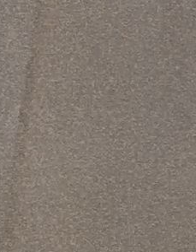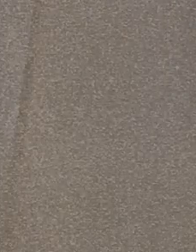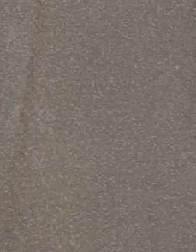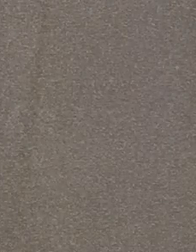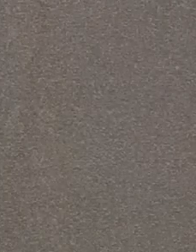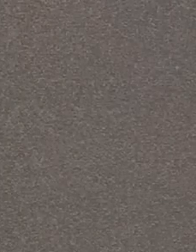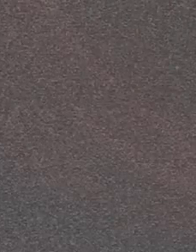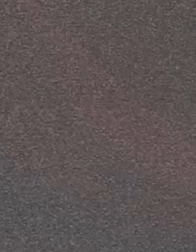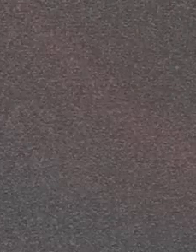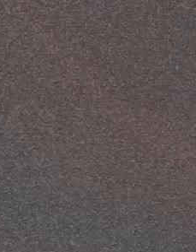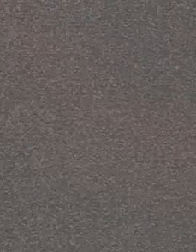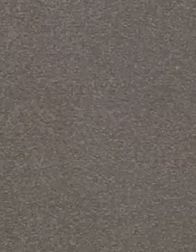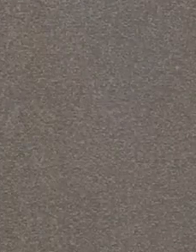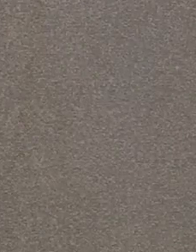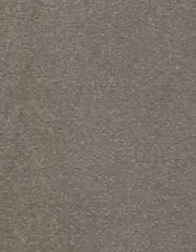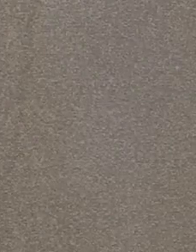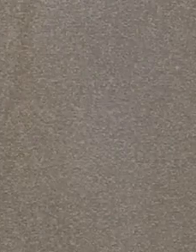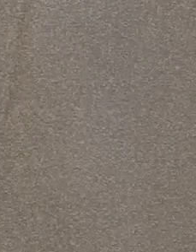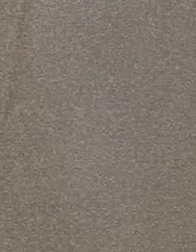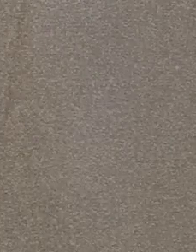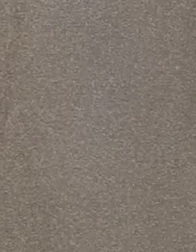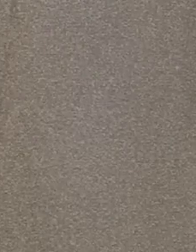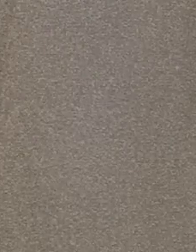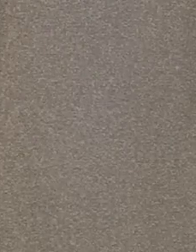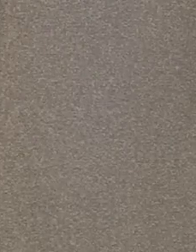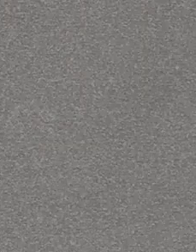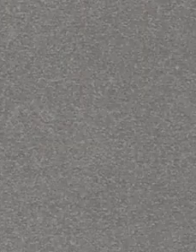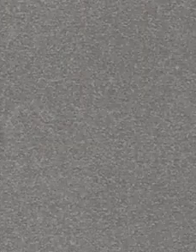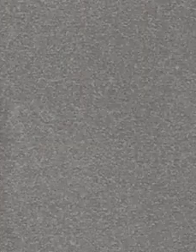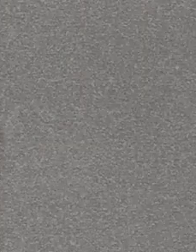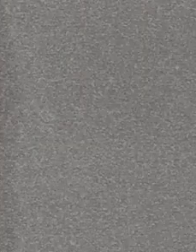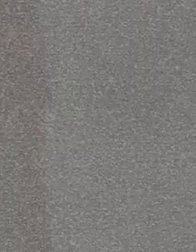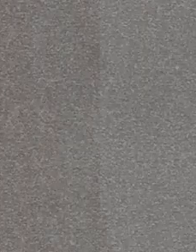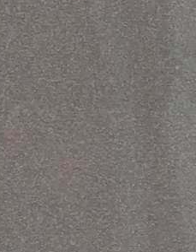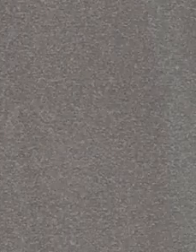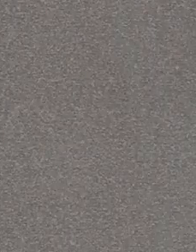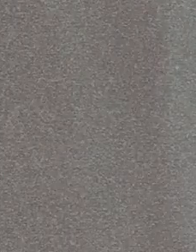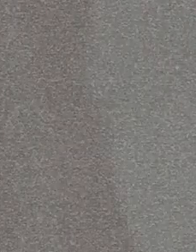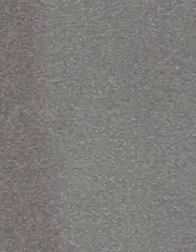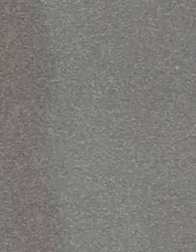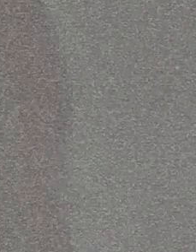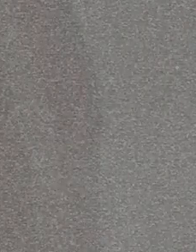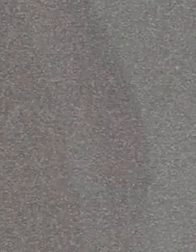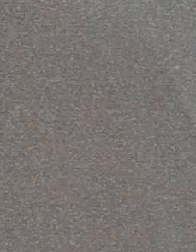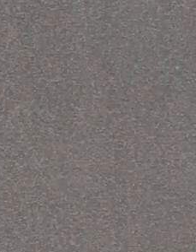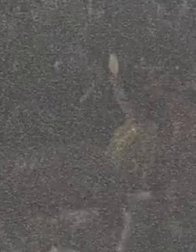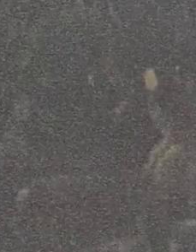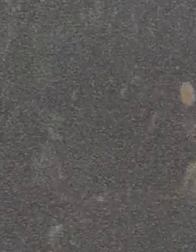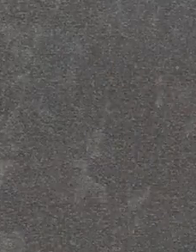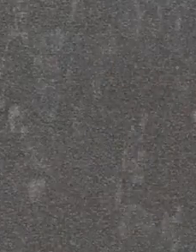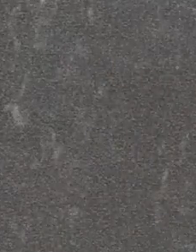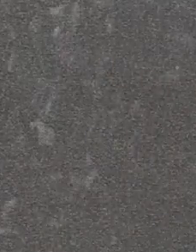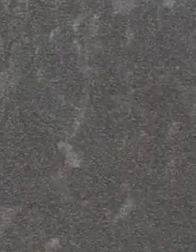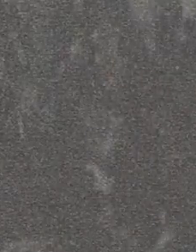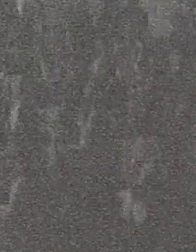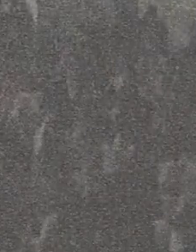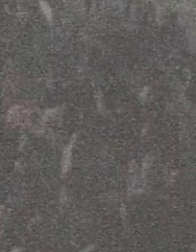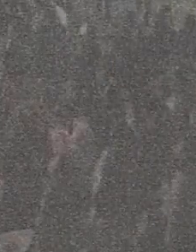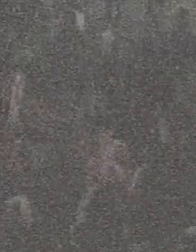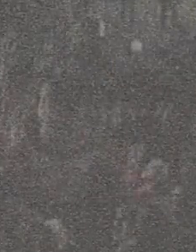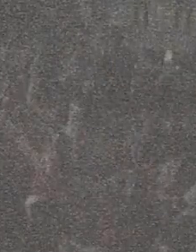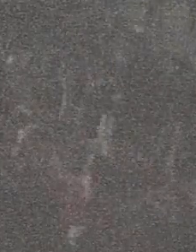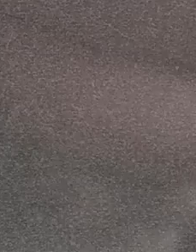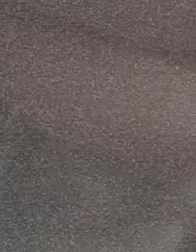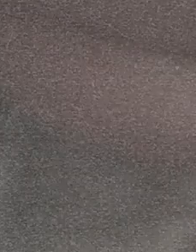Rema TV y Ebenezer Producciones presentan La Biblia, Palabra Infalible, una transmisión de